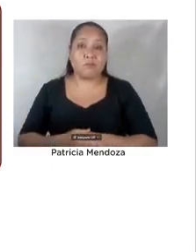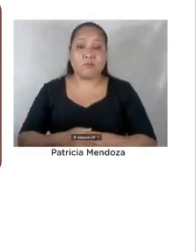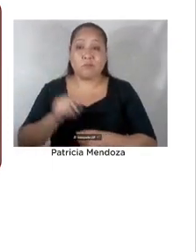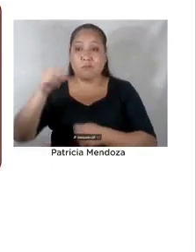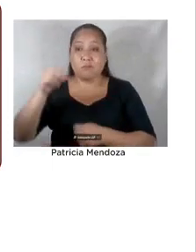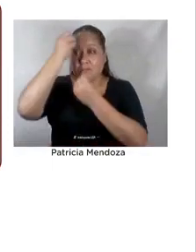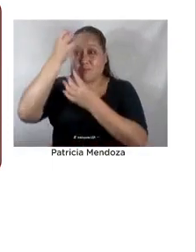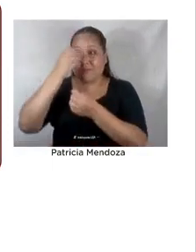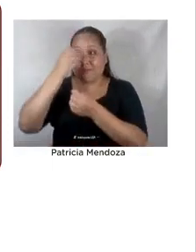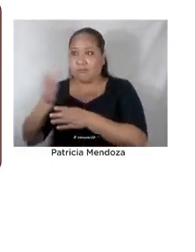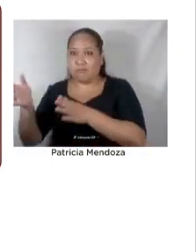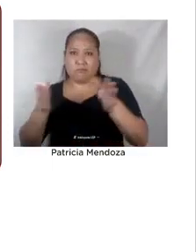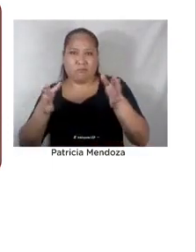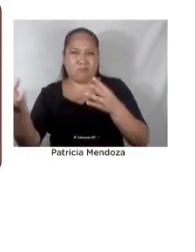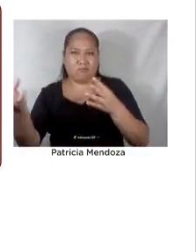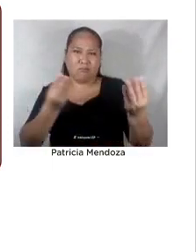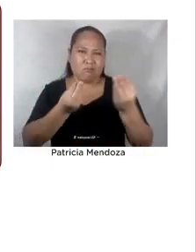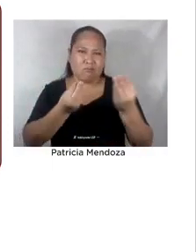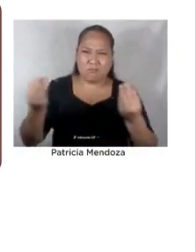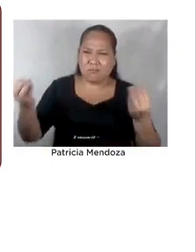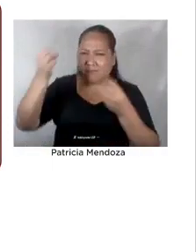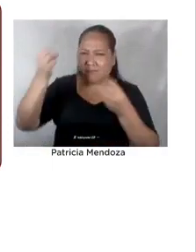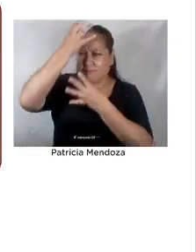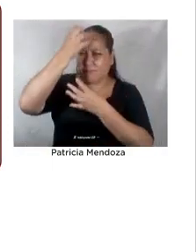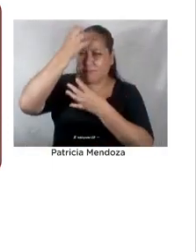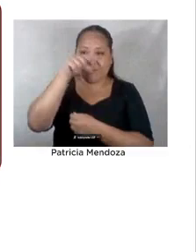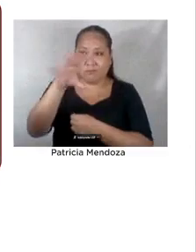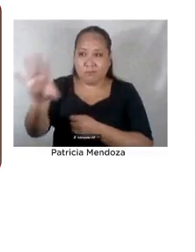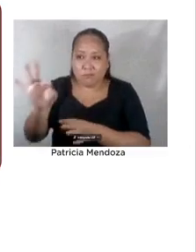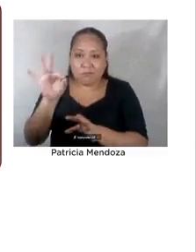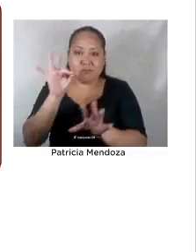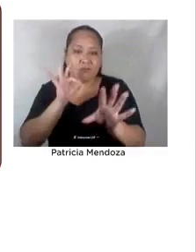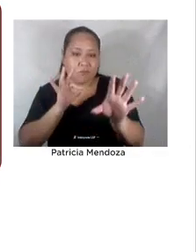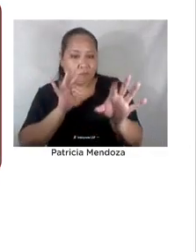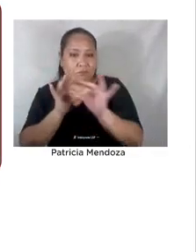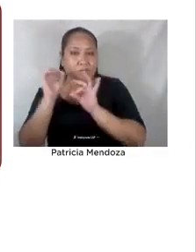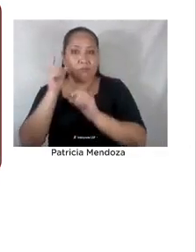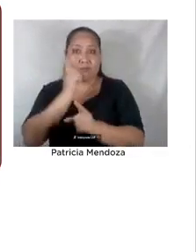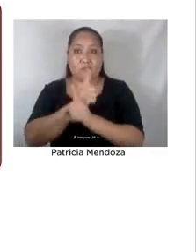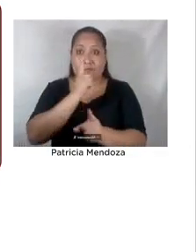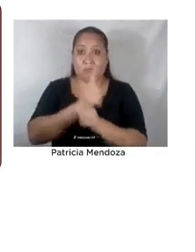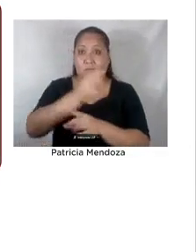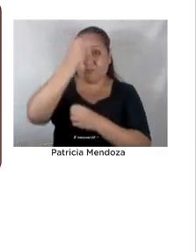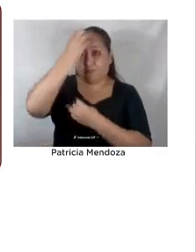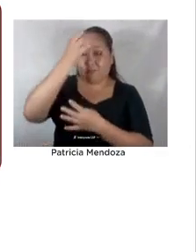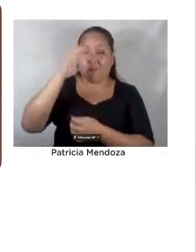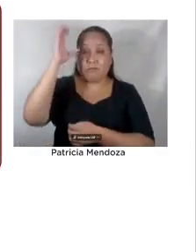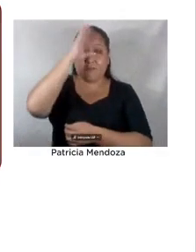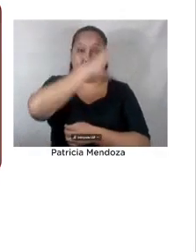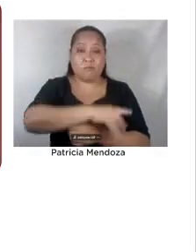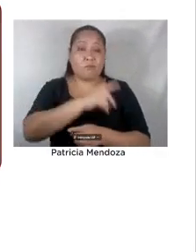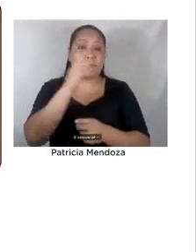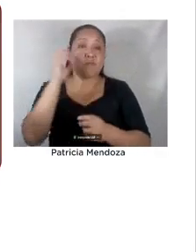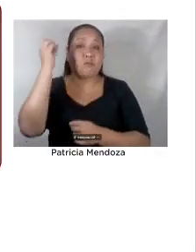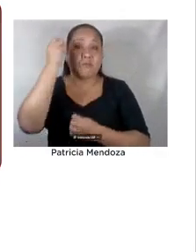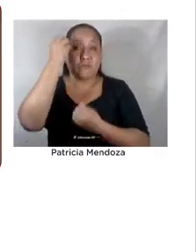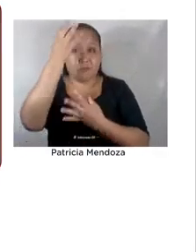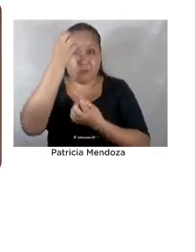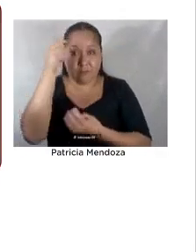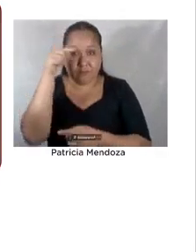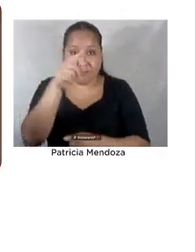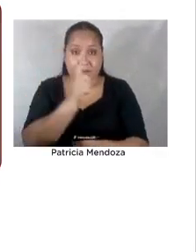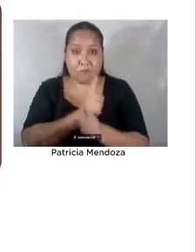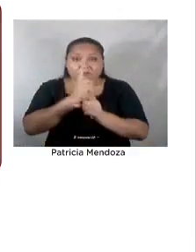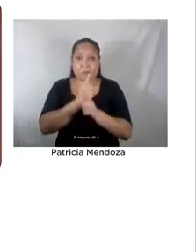información viene de todos lados y de todas formas, es importantísimo que nosotros podamos buscar la información oficial, la información correcta y